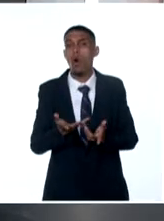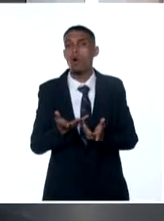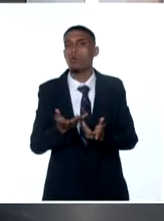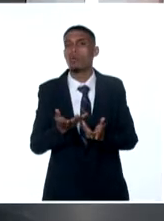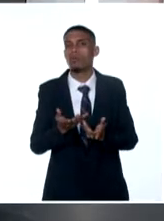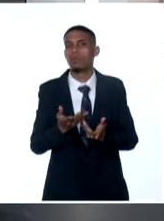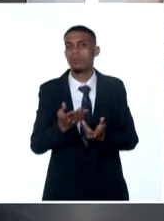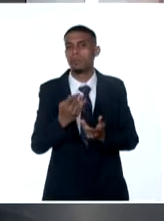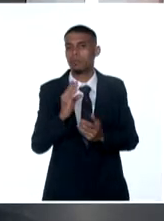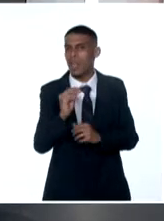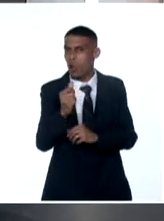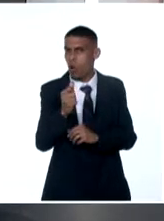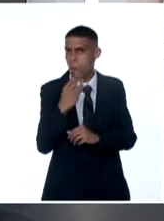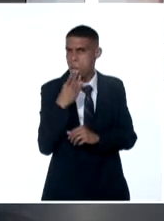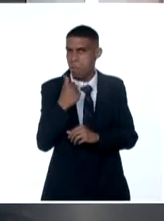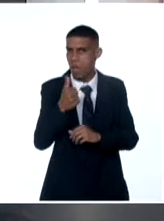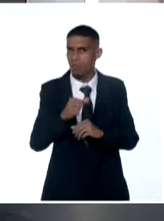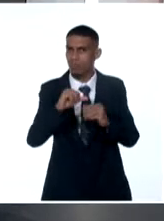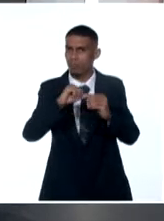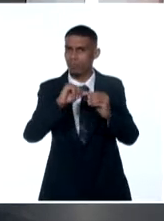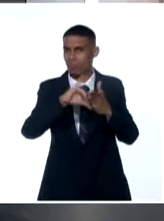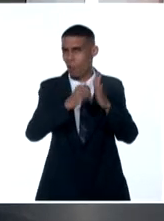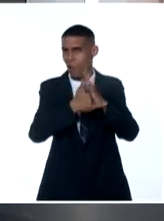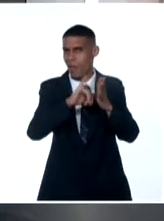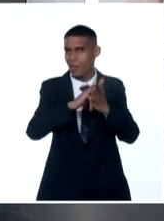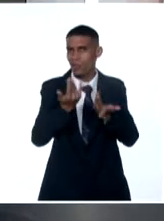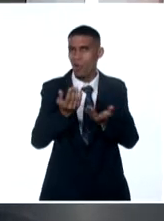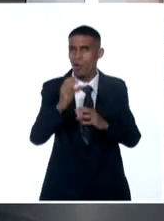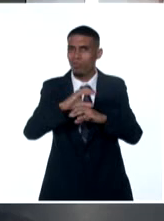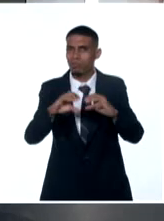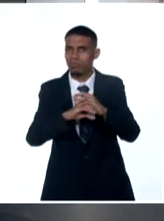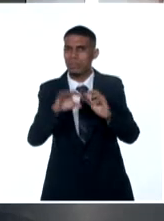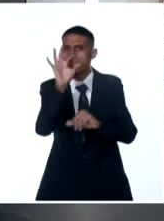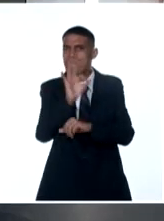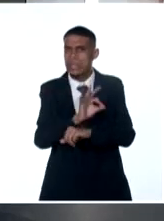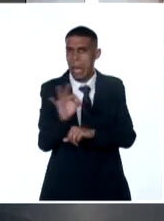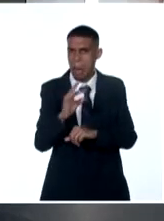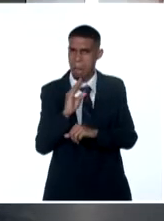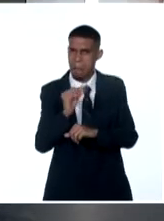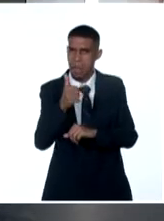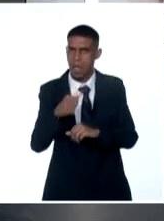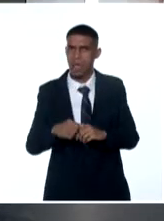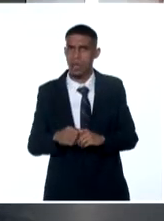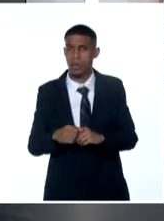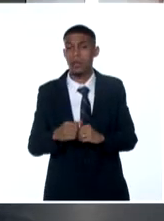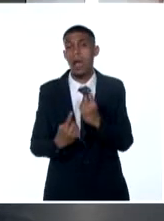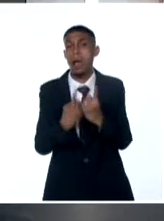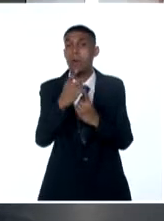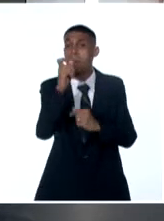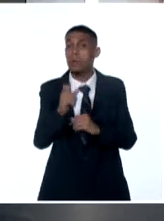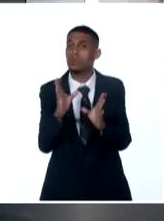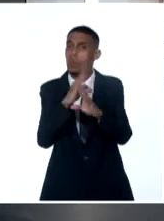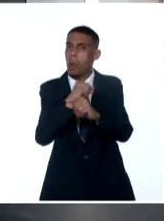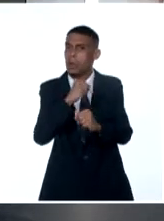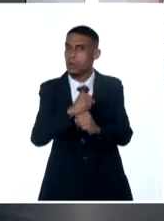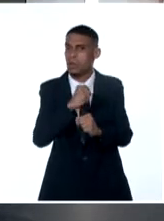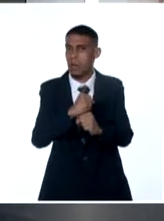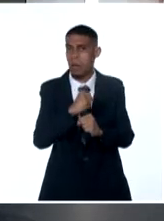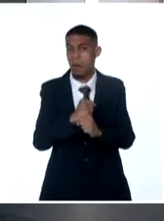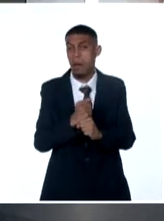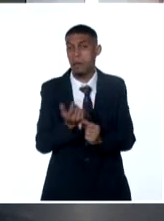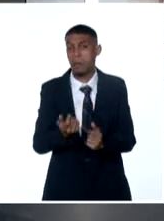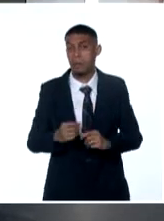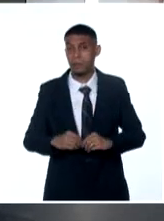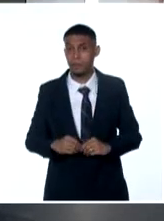social, los grandes proyectos de infraestructura, los bajísimos niveles de desempleo y el desplome que registraron los índices